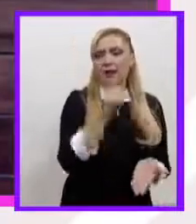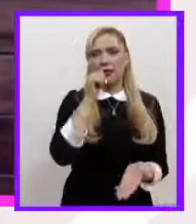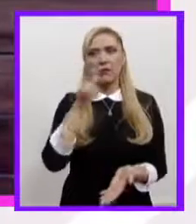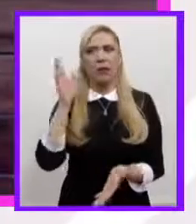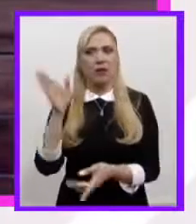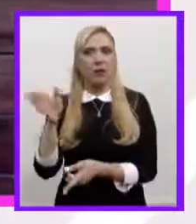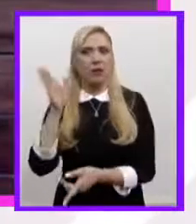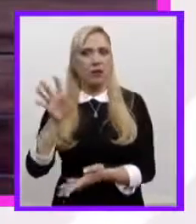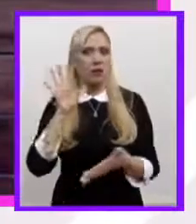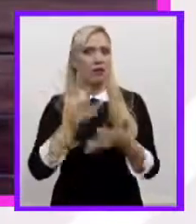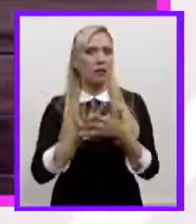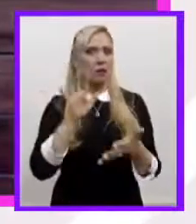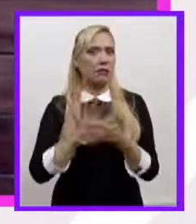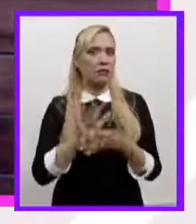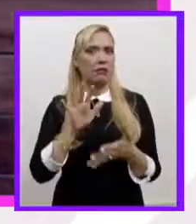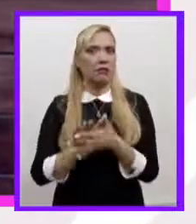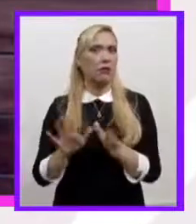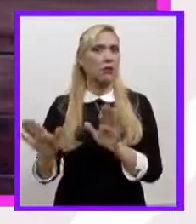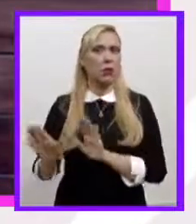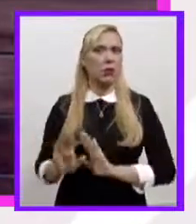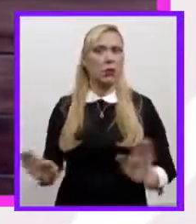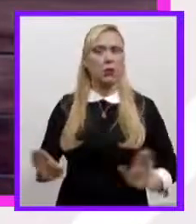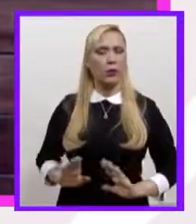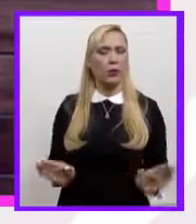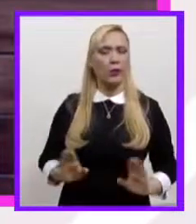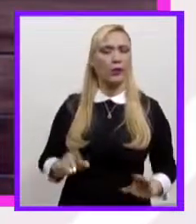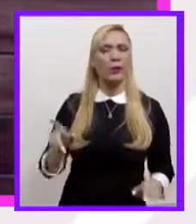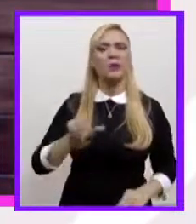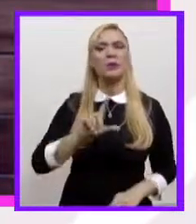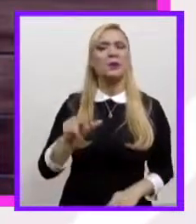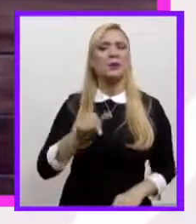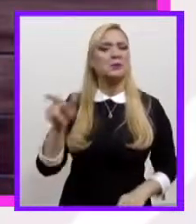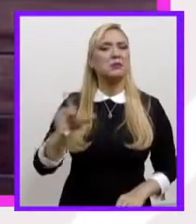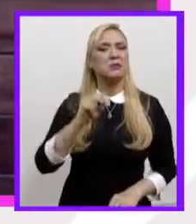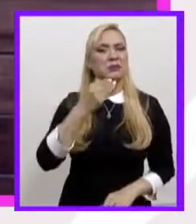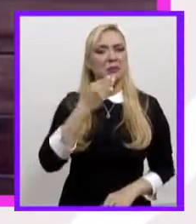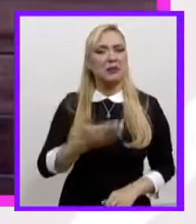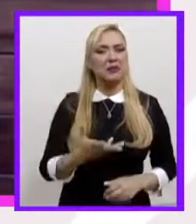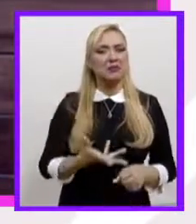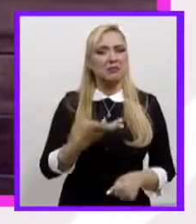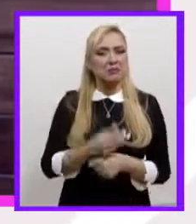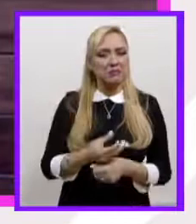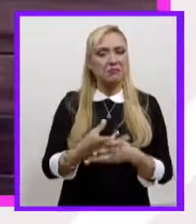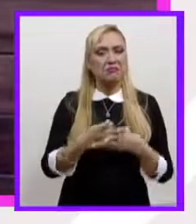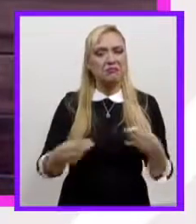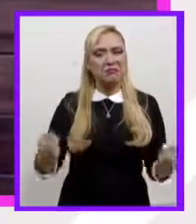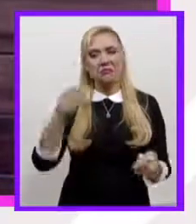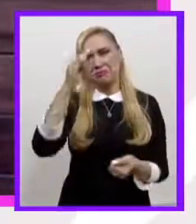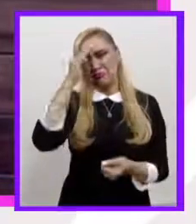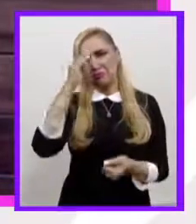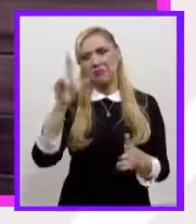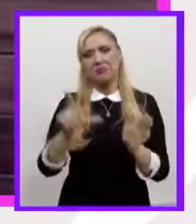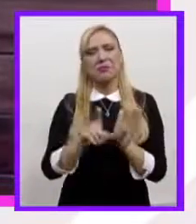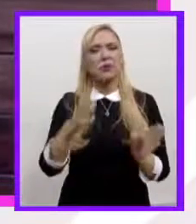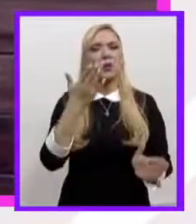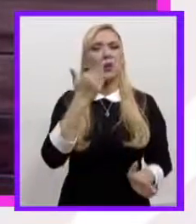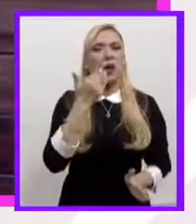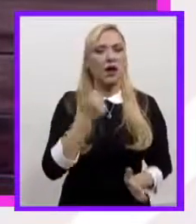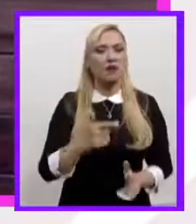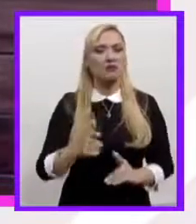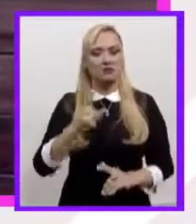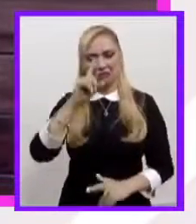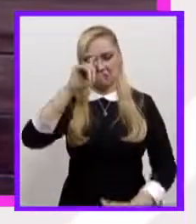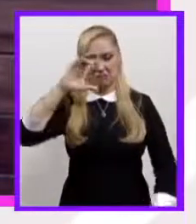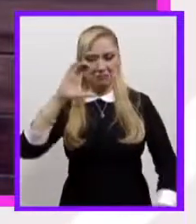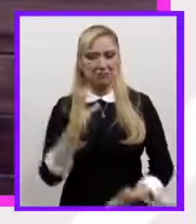ámbito penal, porque tiene, como yo decía, efectos no deseados. ¿Y esto a qué me refiero? ¿No? Tenemos muchos tipos penales